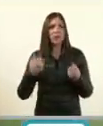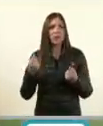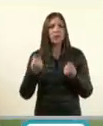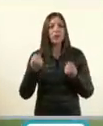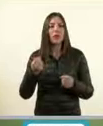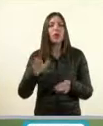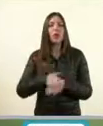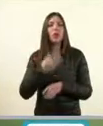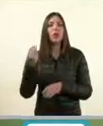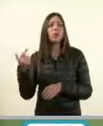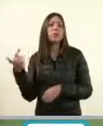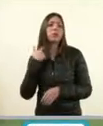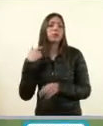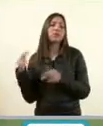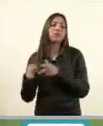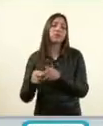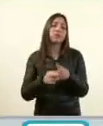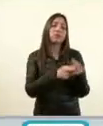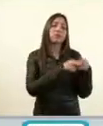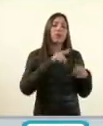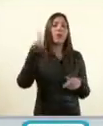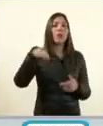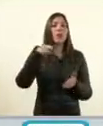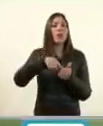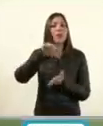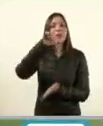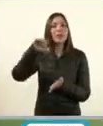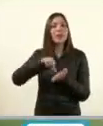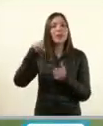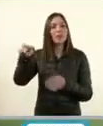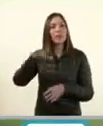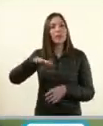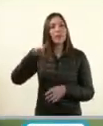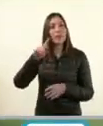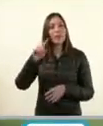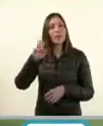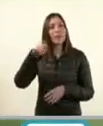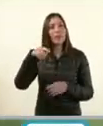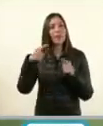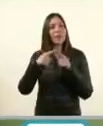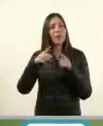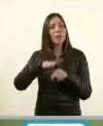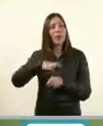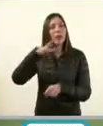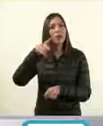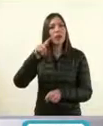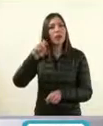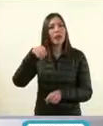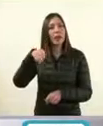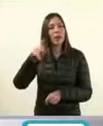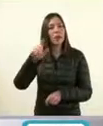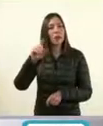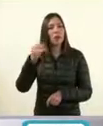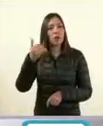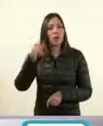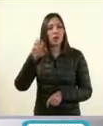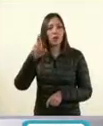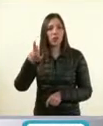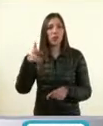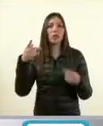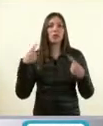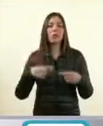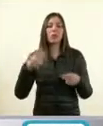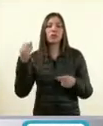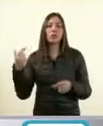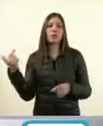matanza Sí. en el Templo Mayor en el mes de mayo. Wow. 400 personas las habían matado Pedro Alvarado a sangre fría.